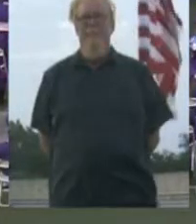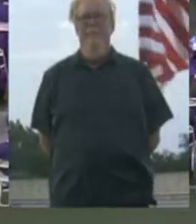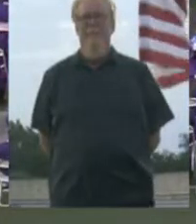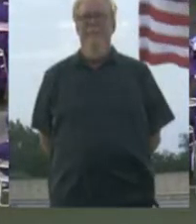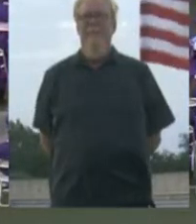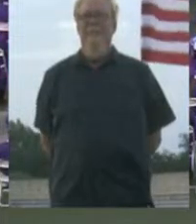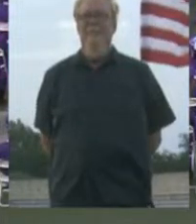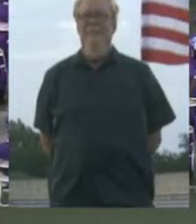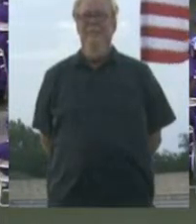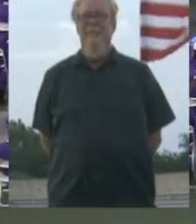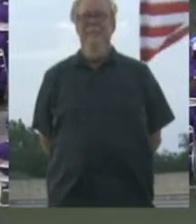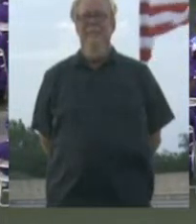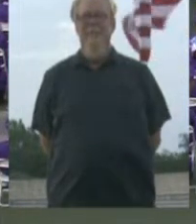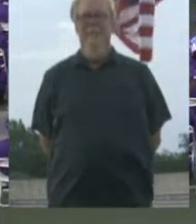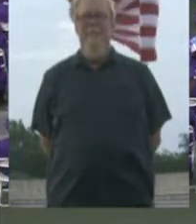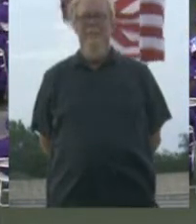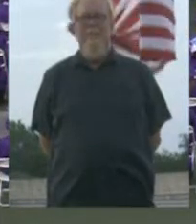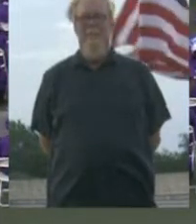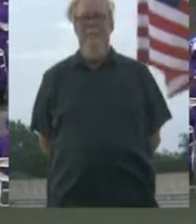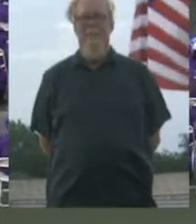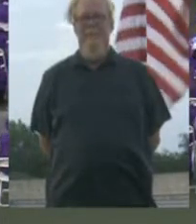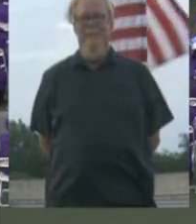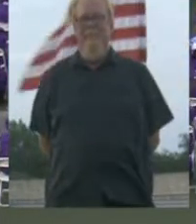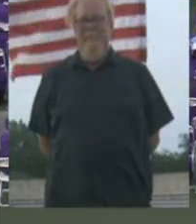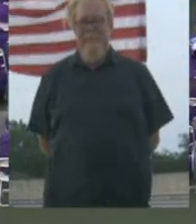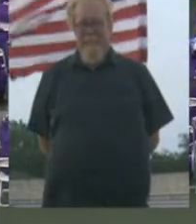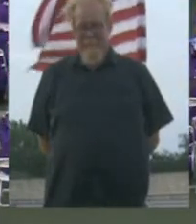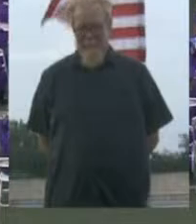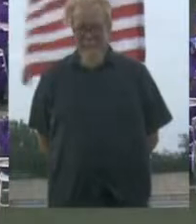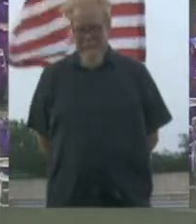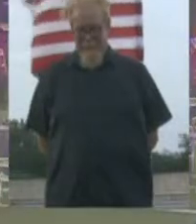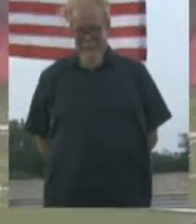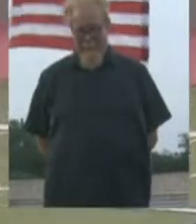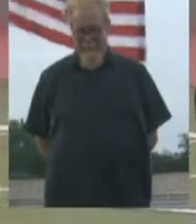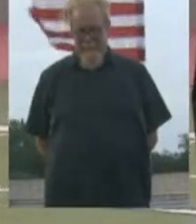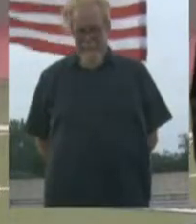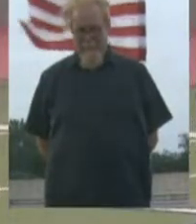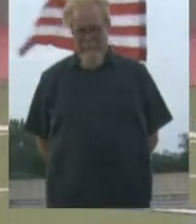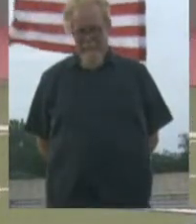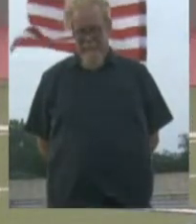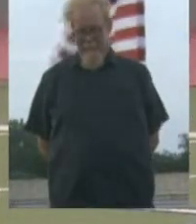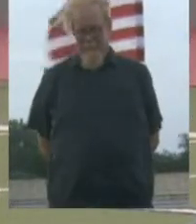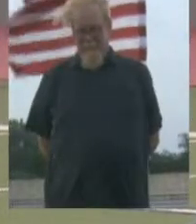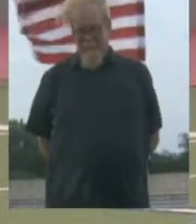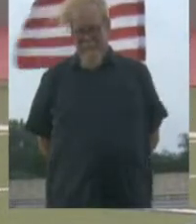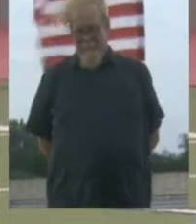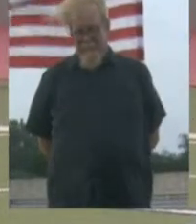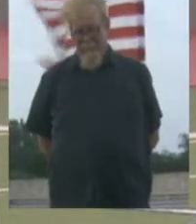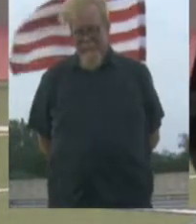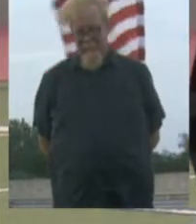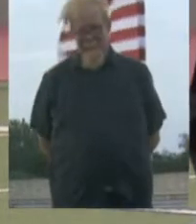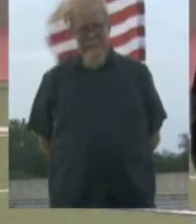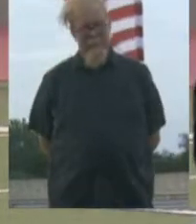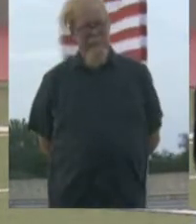la clase de graduados del 2022. Gracias a todos por estar aquí hoy.